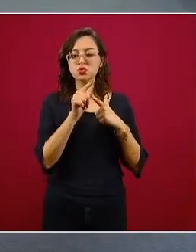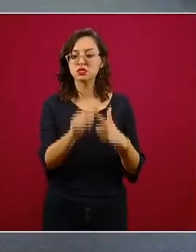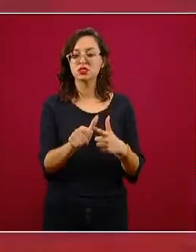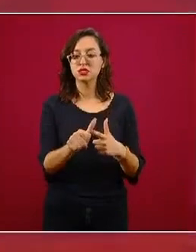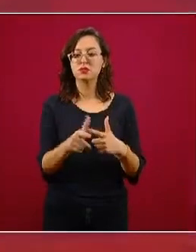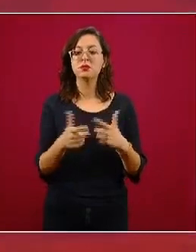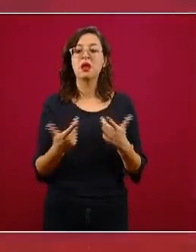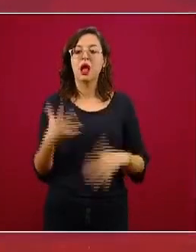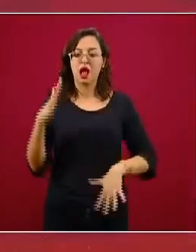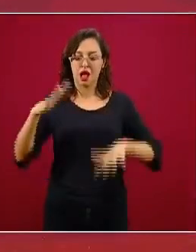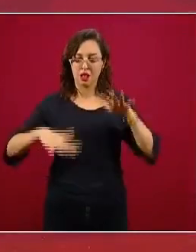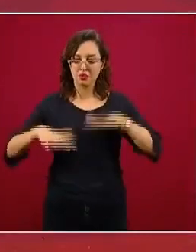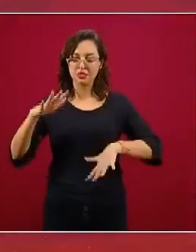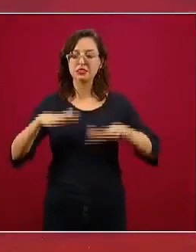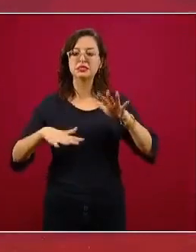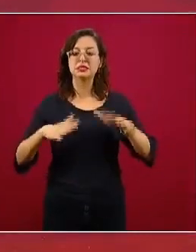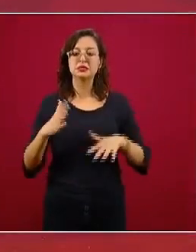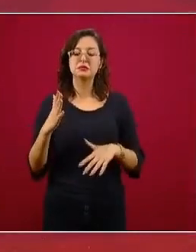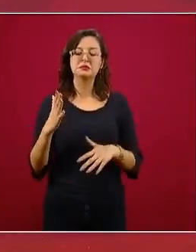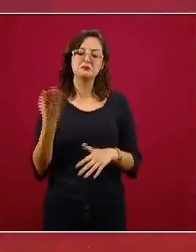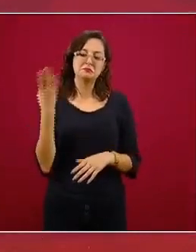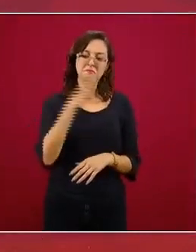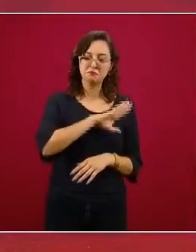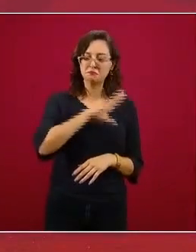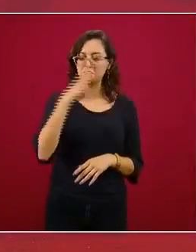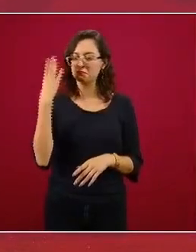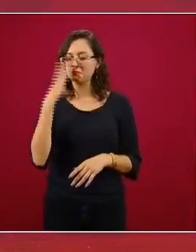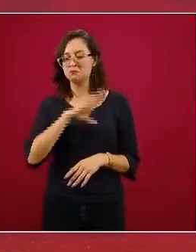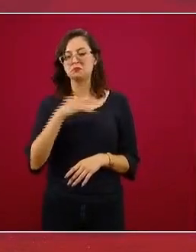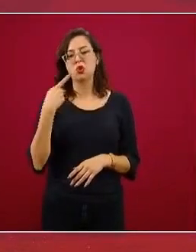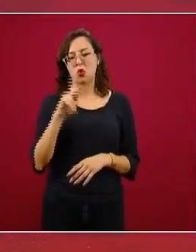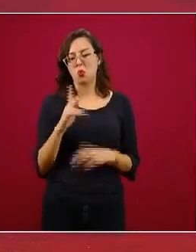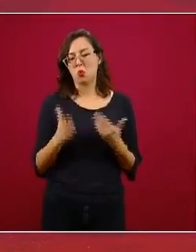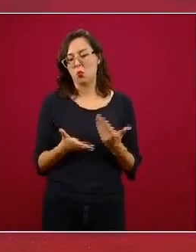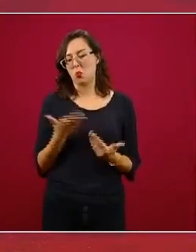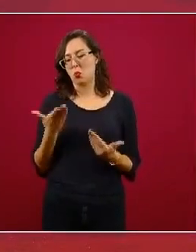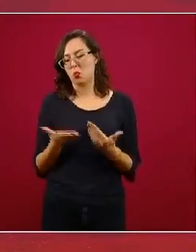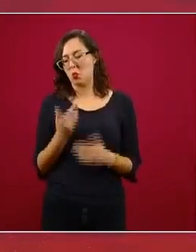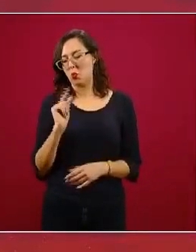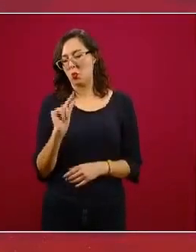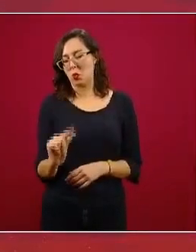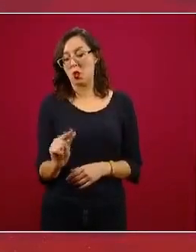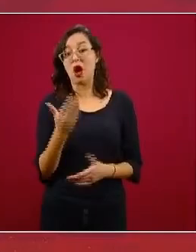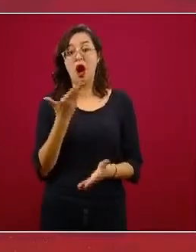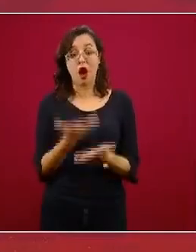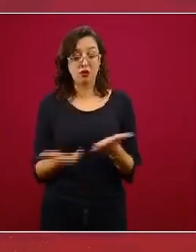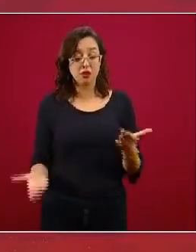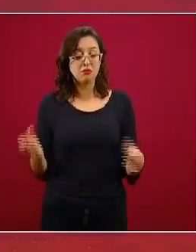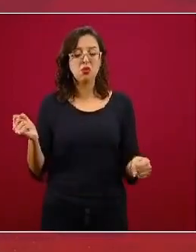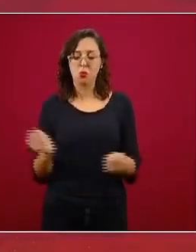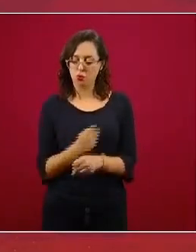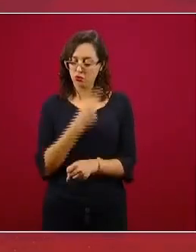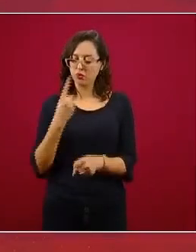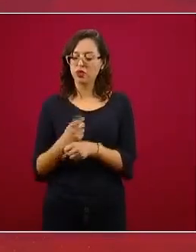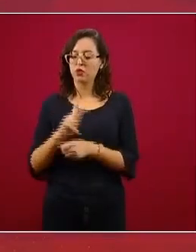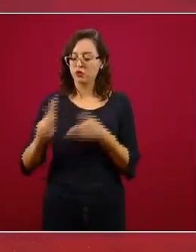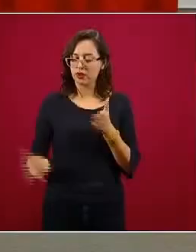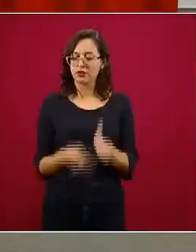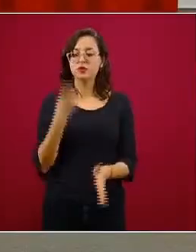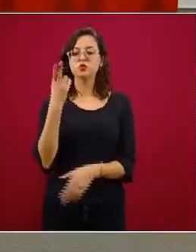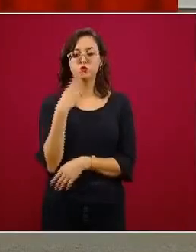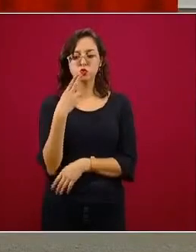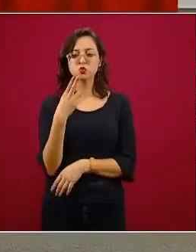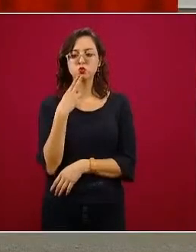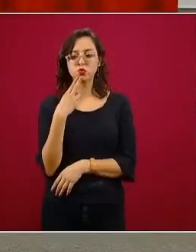aunque se ha hecho esporádicamente, no goza de gran popularidad. Es un momento de oportunidad porque hoy lo